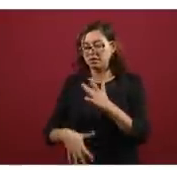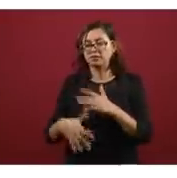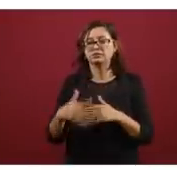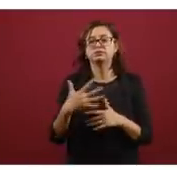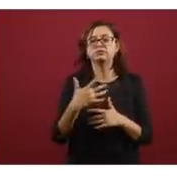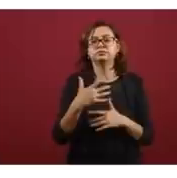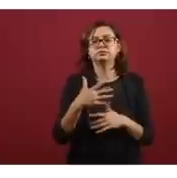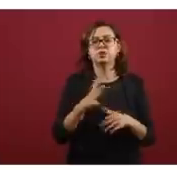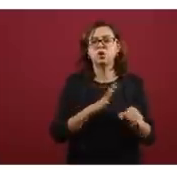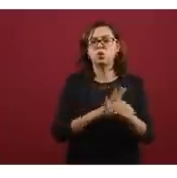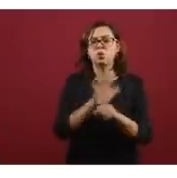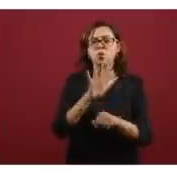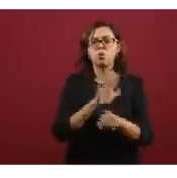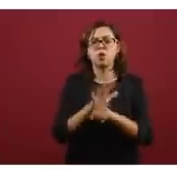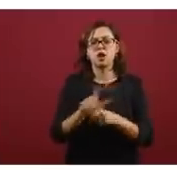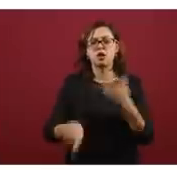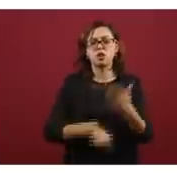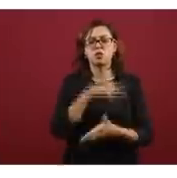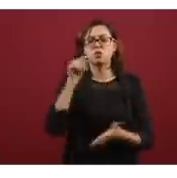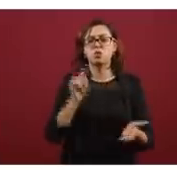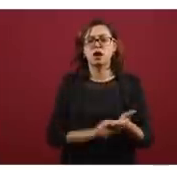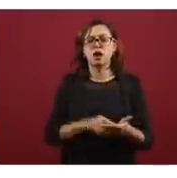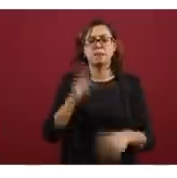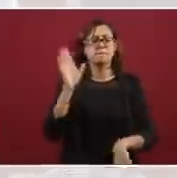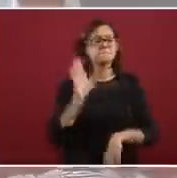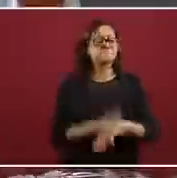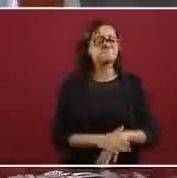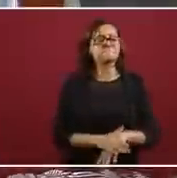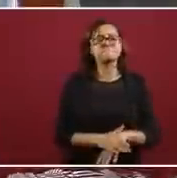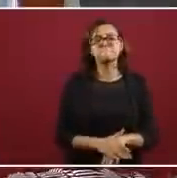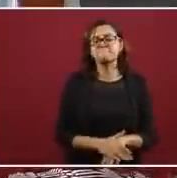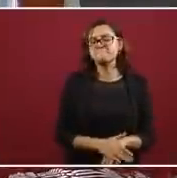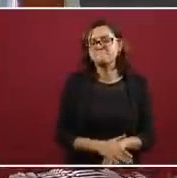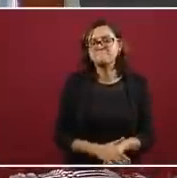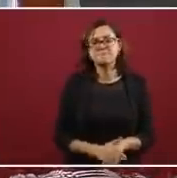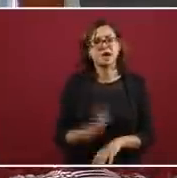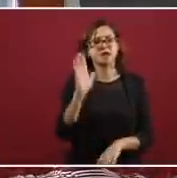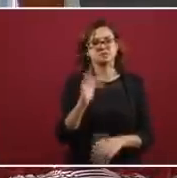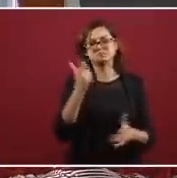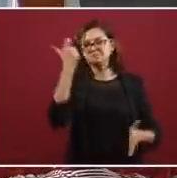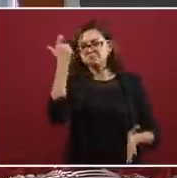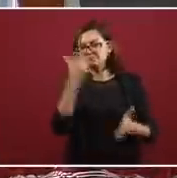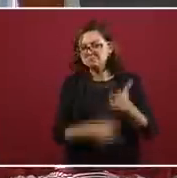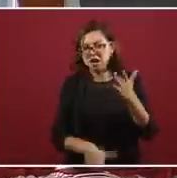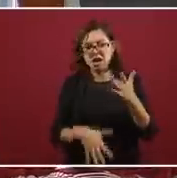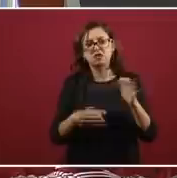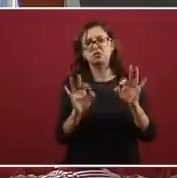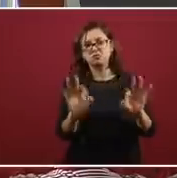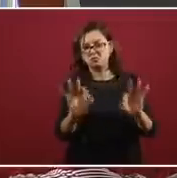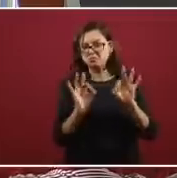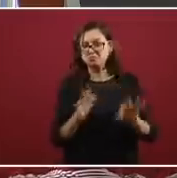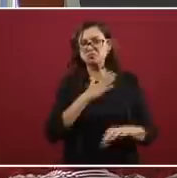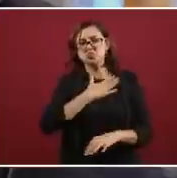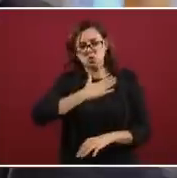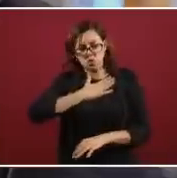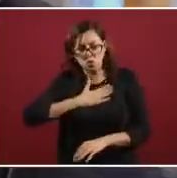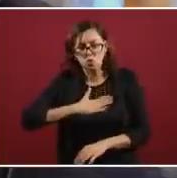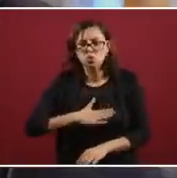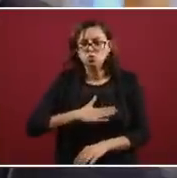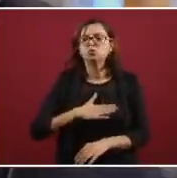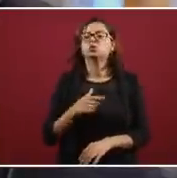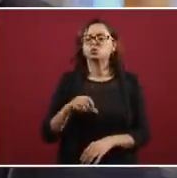combustibles, cuáles son las gasolineras que se han destacado por dar los mejores precios en el país, para hacerles